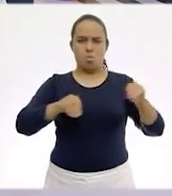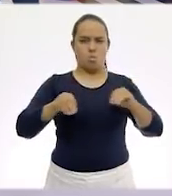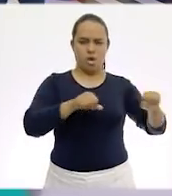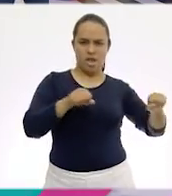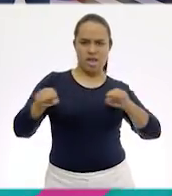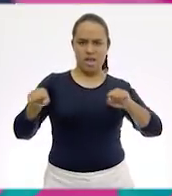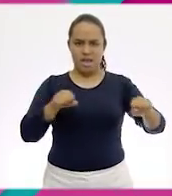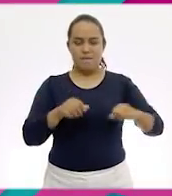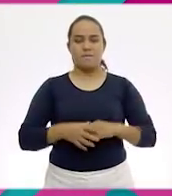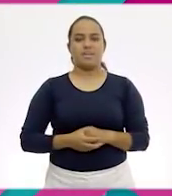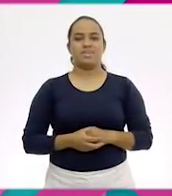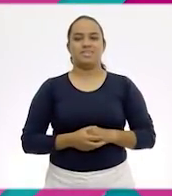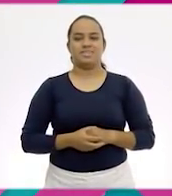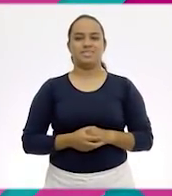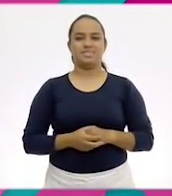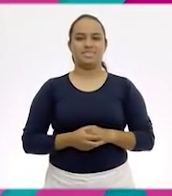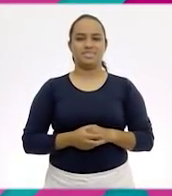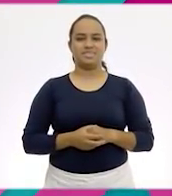montaña alta.